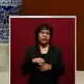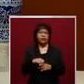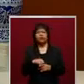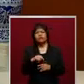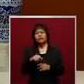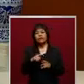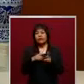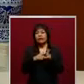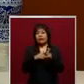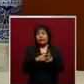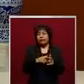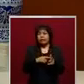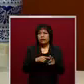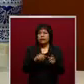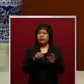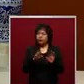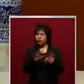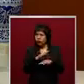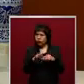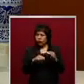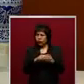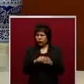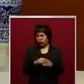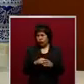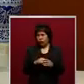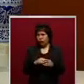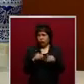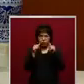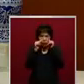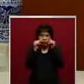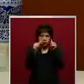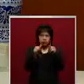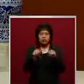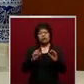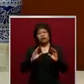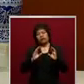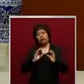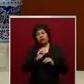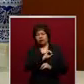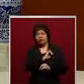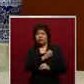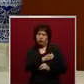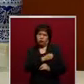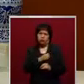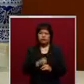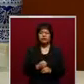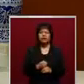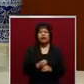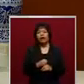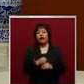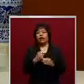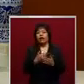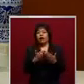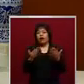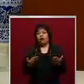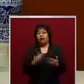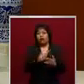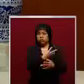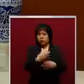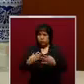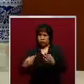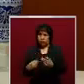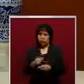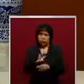Radiodifusoras sigan estas indicaciones muy sencillas pero básicas para cuidar nuestra salud en esta temporada de pandemia